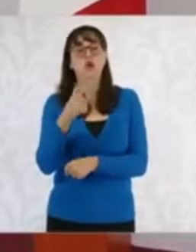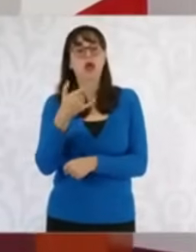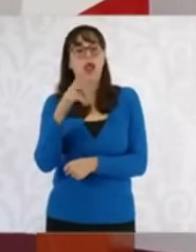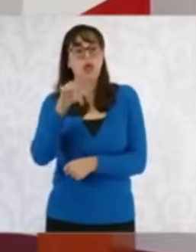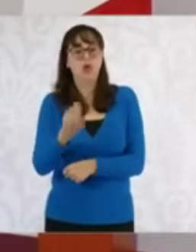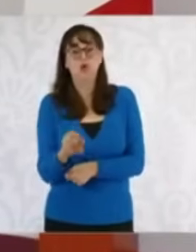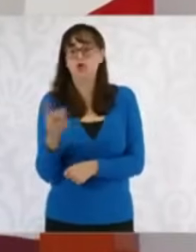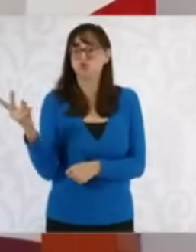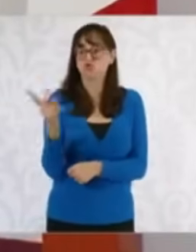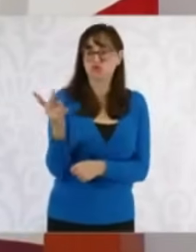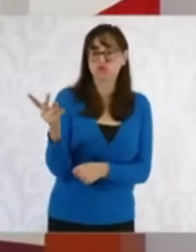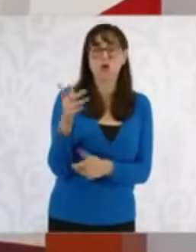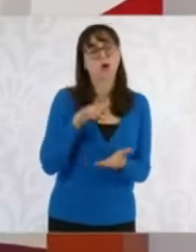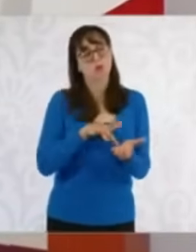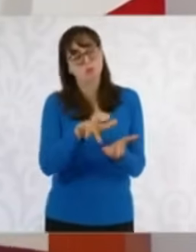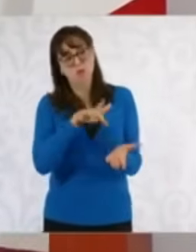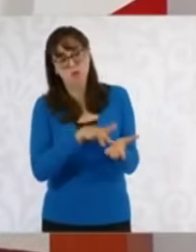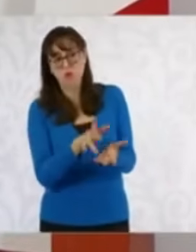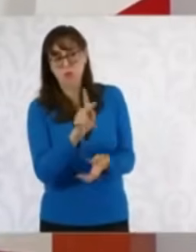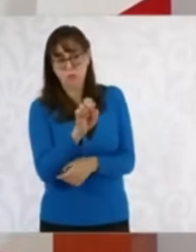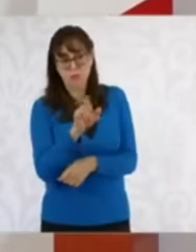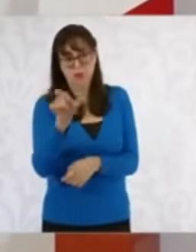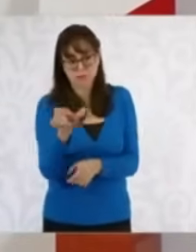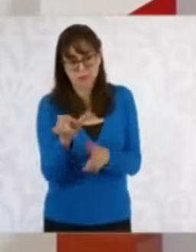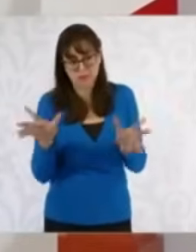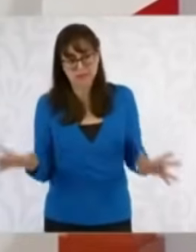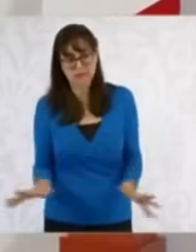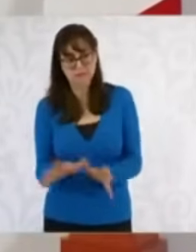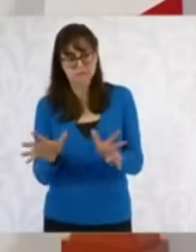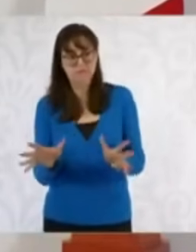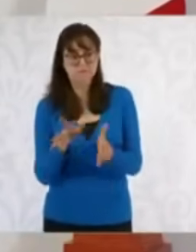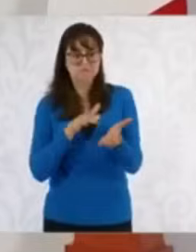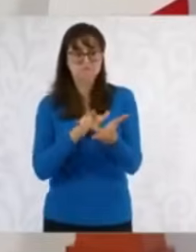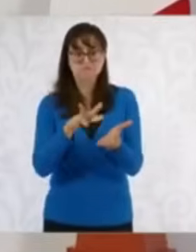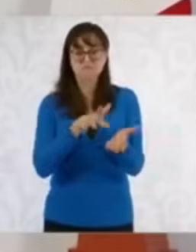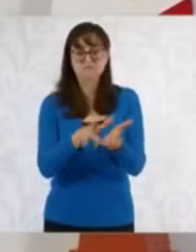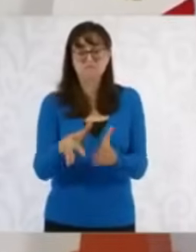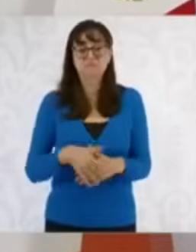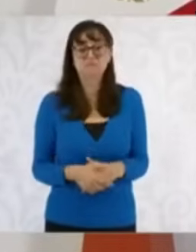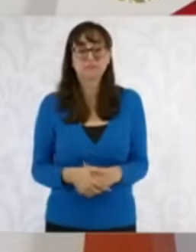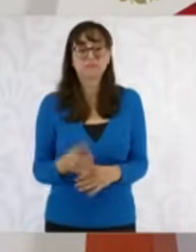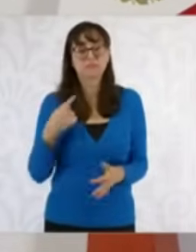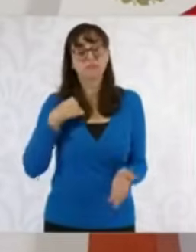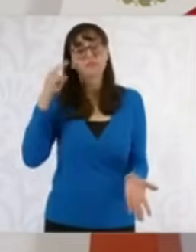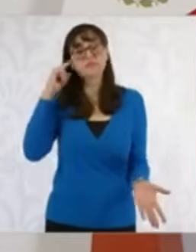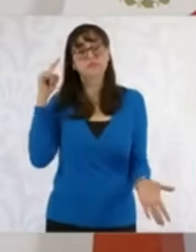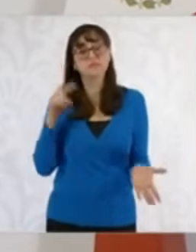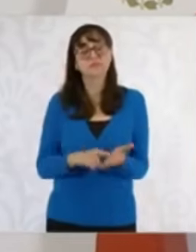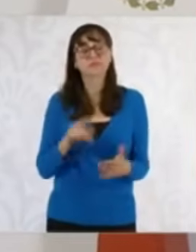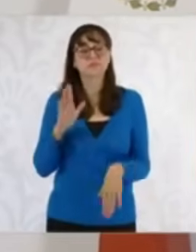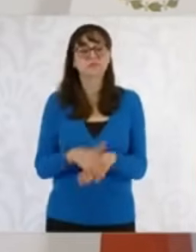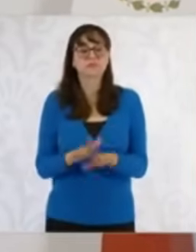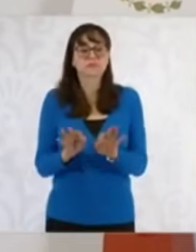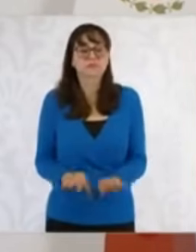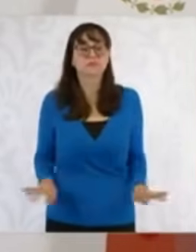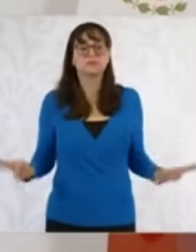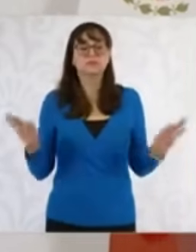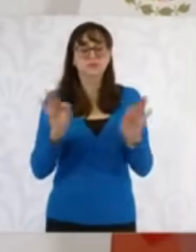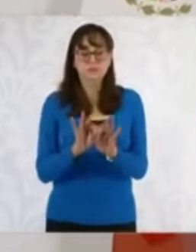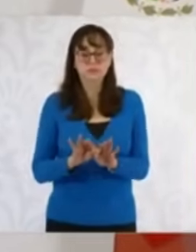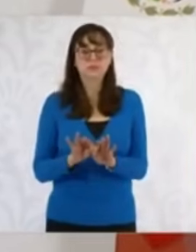con Petróleos Mexicanos para poder apoyar. Yo creo que lo importante